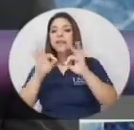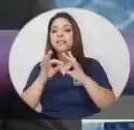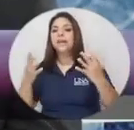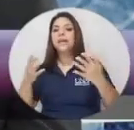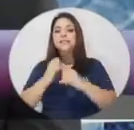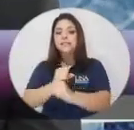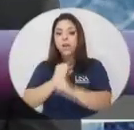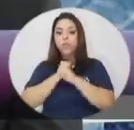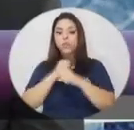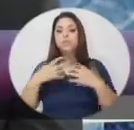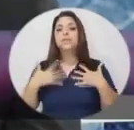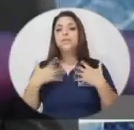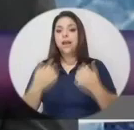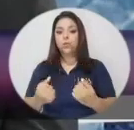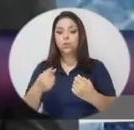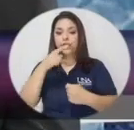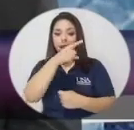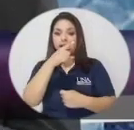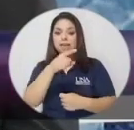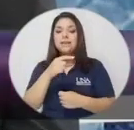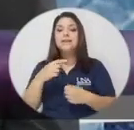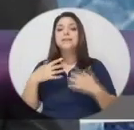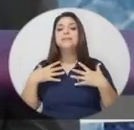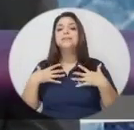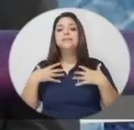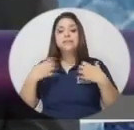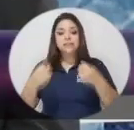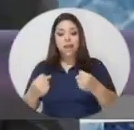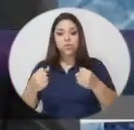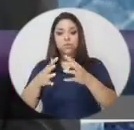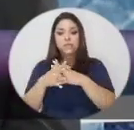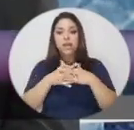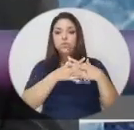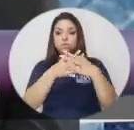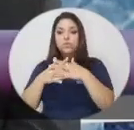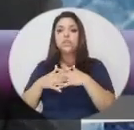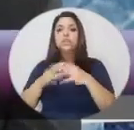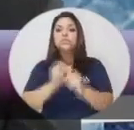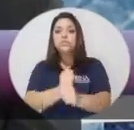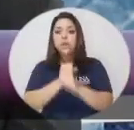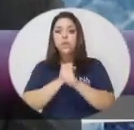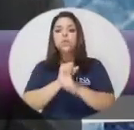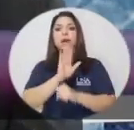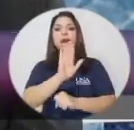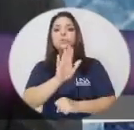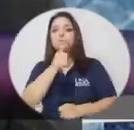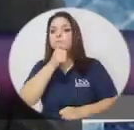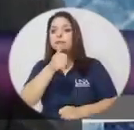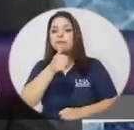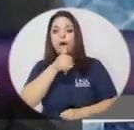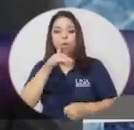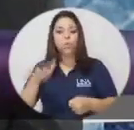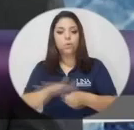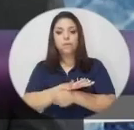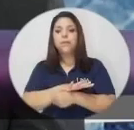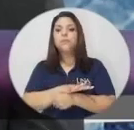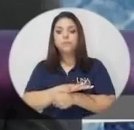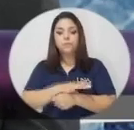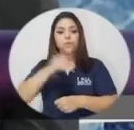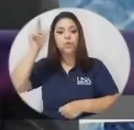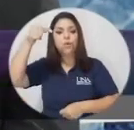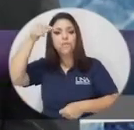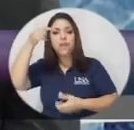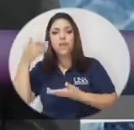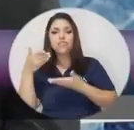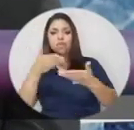El sistema de seguridad en los Estados Unidos, de seguridad social en los Estados Unidos, es fundamentalmente privado. Sí. Lo que el